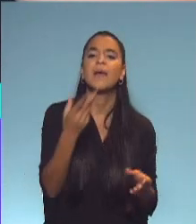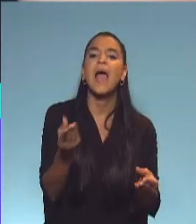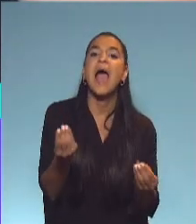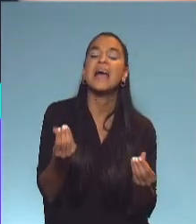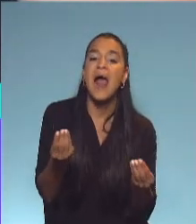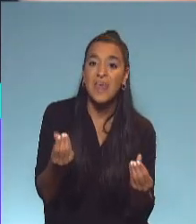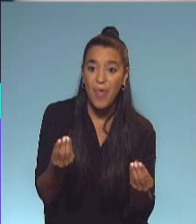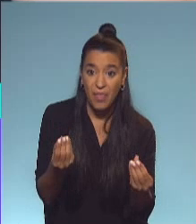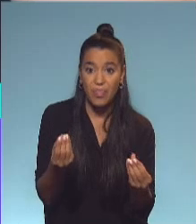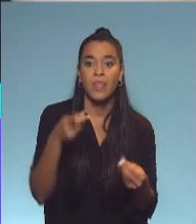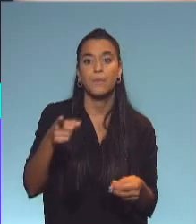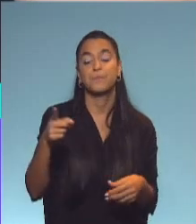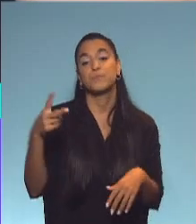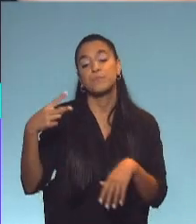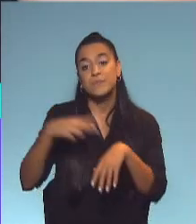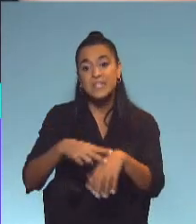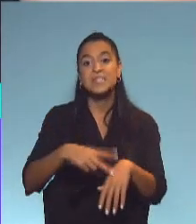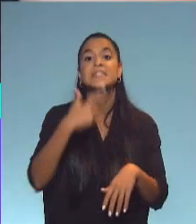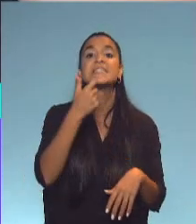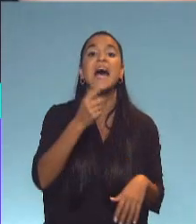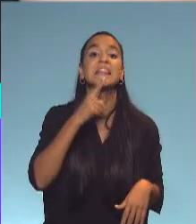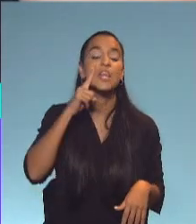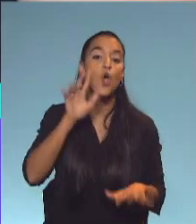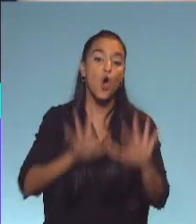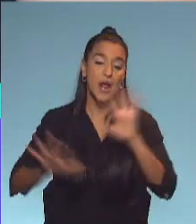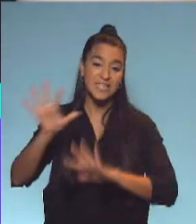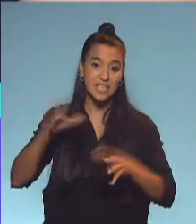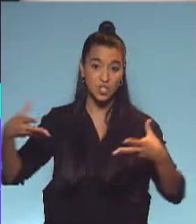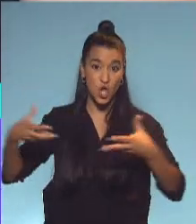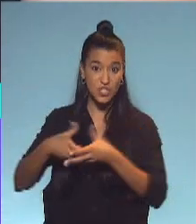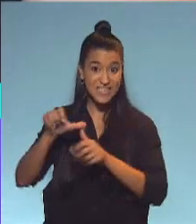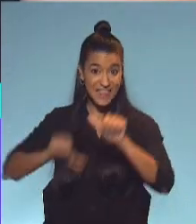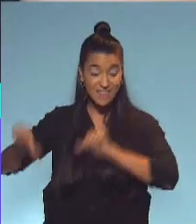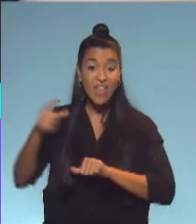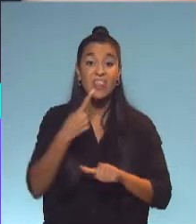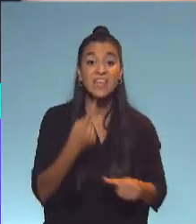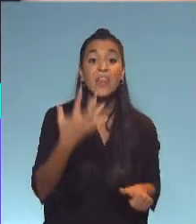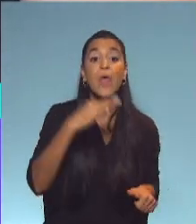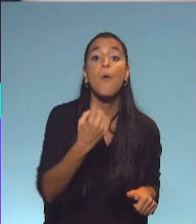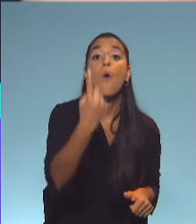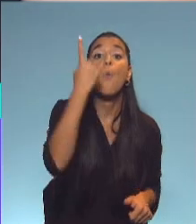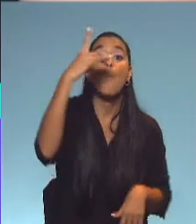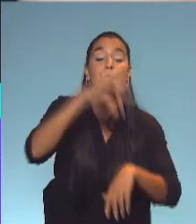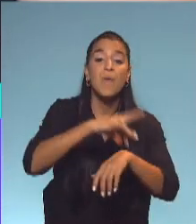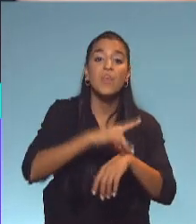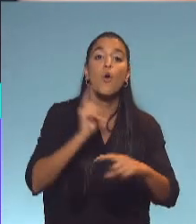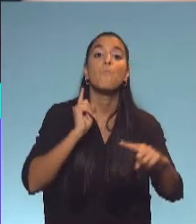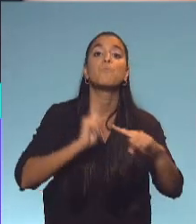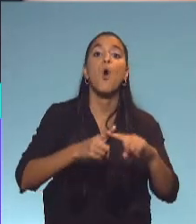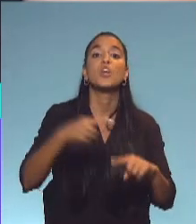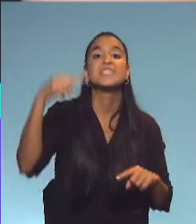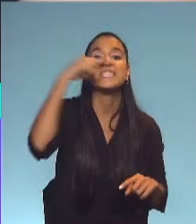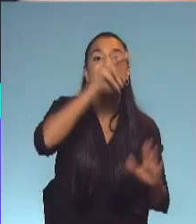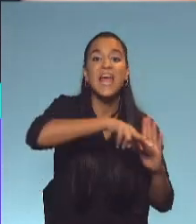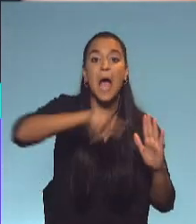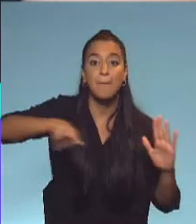calidad, que es la sugerida por SATI, nuestra organización científica, que indica que tiene que haber un médico cada 7 camas o